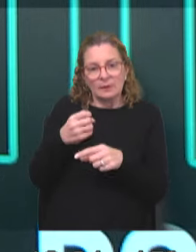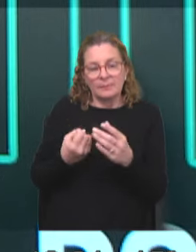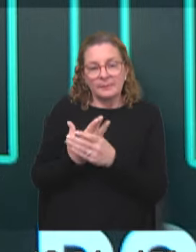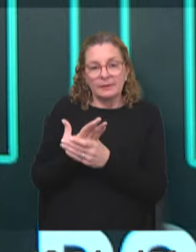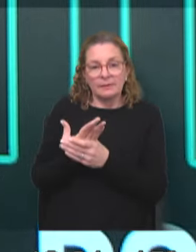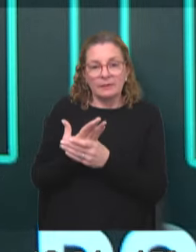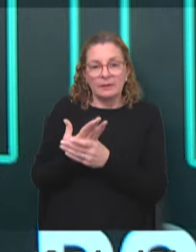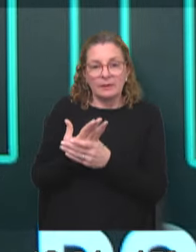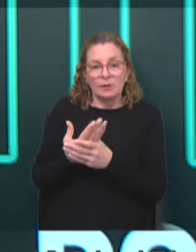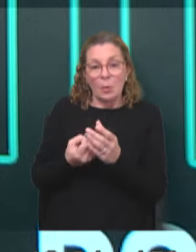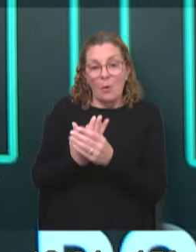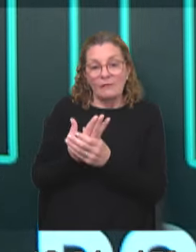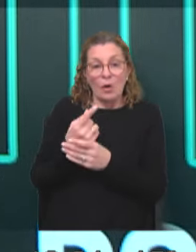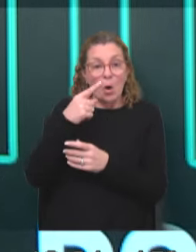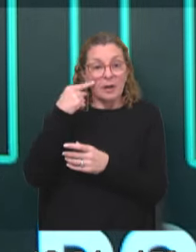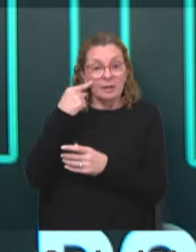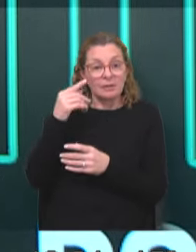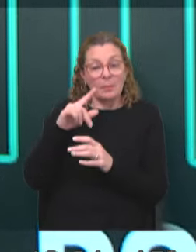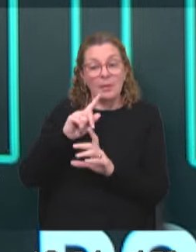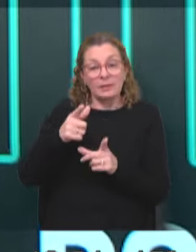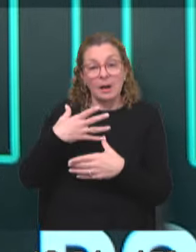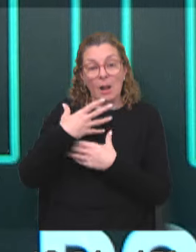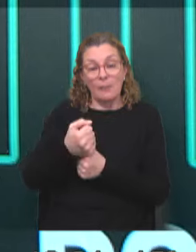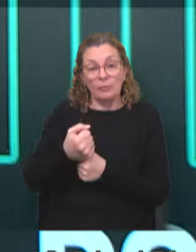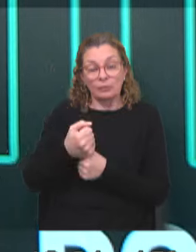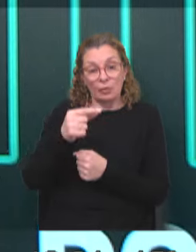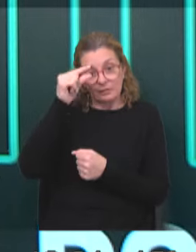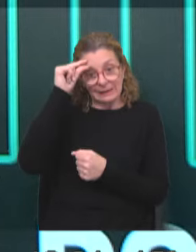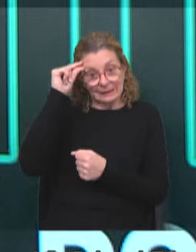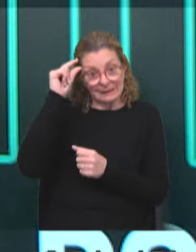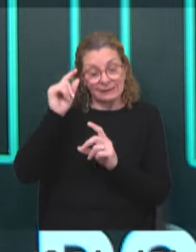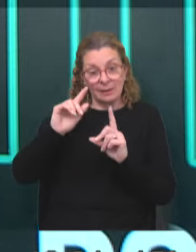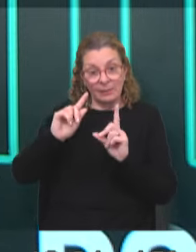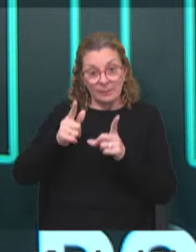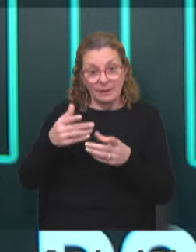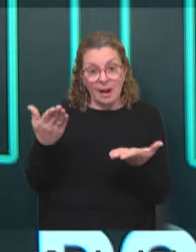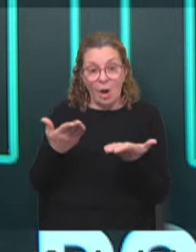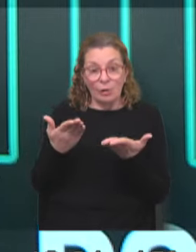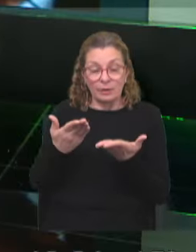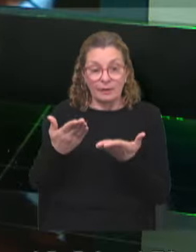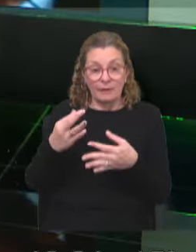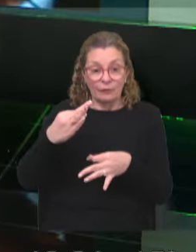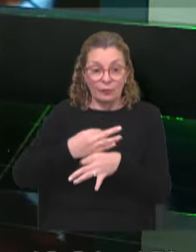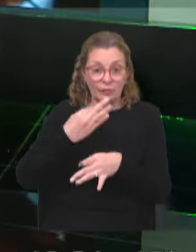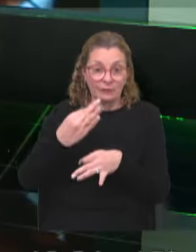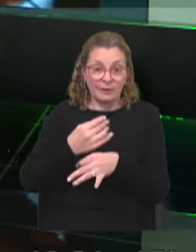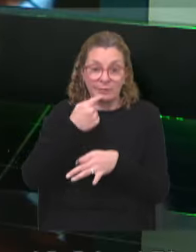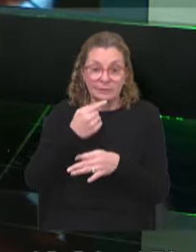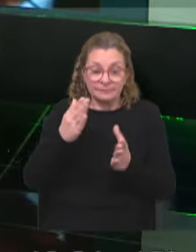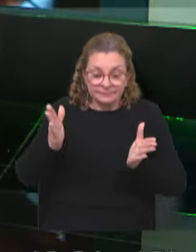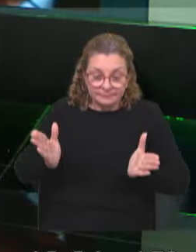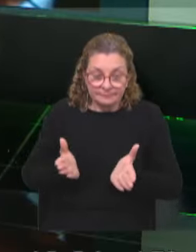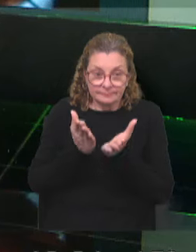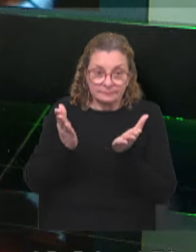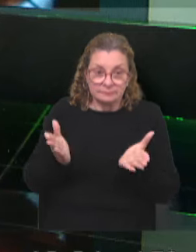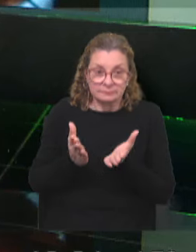un lado la renovación de Ojeda por otro lado el apoyo de la figura de sanguinetti y ahora aparece eh bordaberry Como dando un impulso